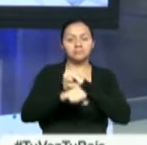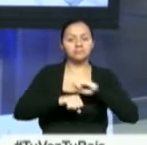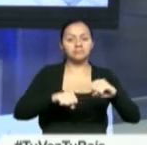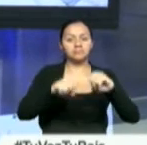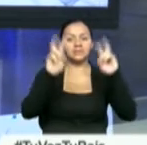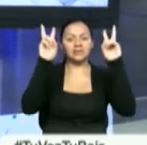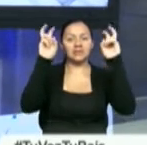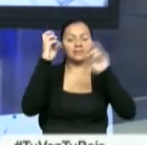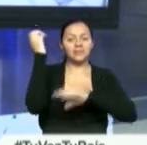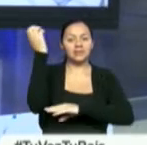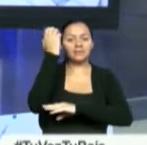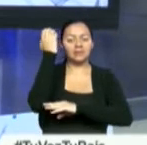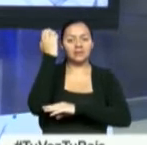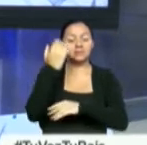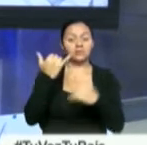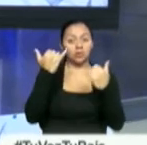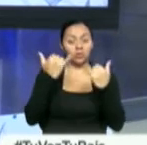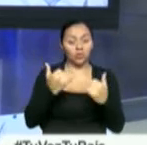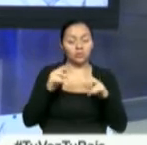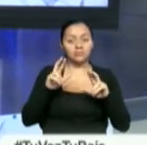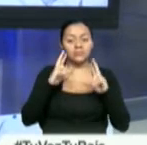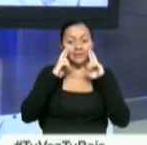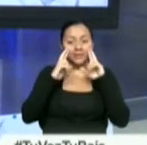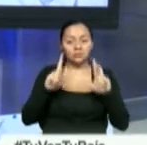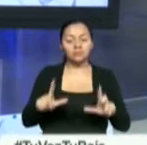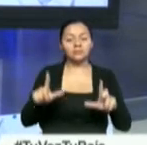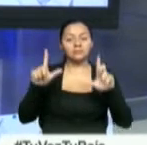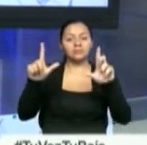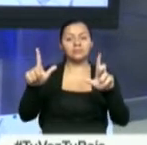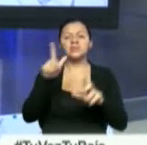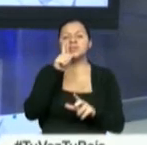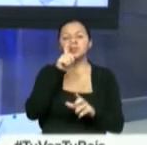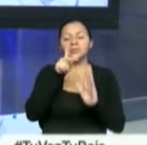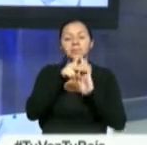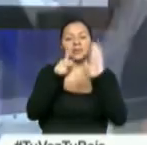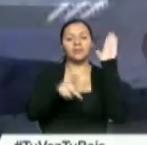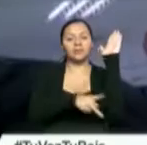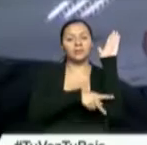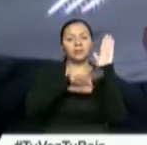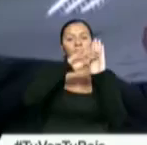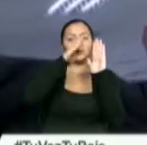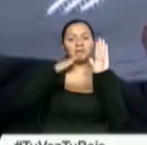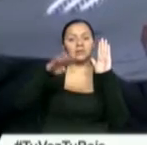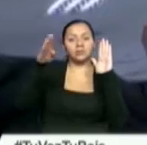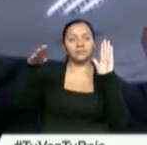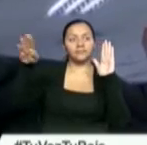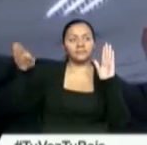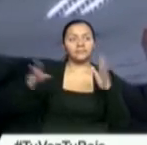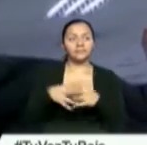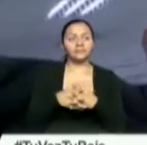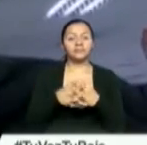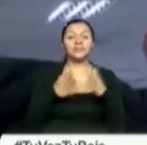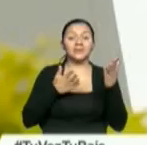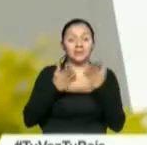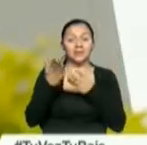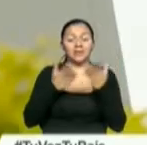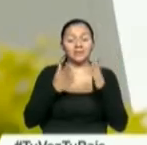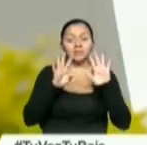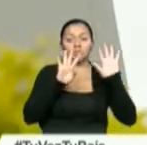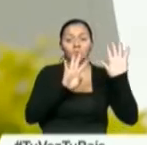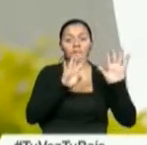emergencias esta ocasión el galardón lo entregó el parlamento andino el servicio integrado de seguridad en